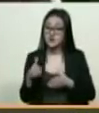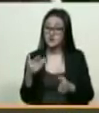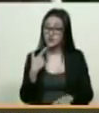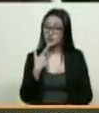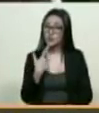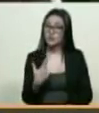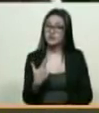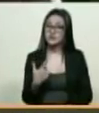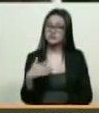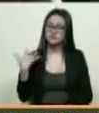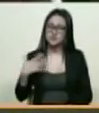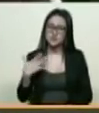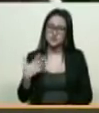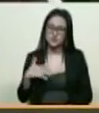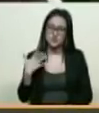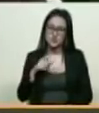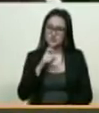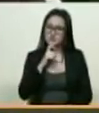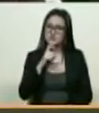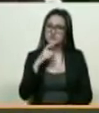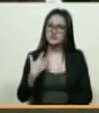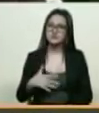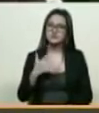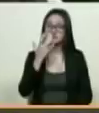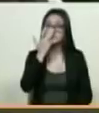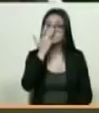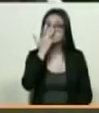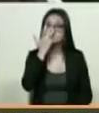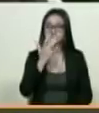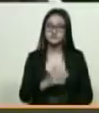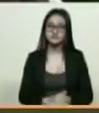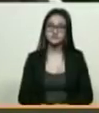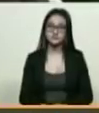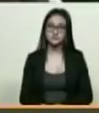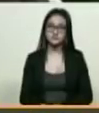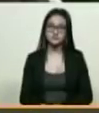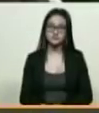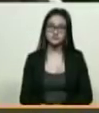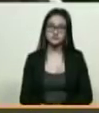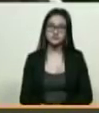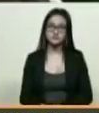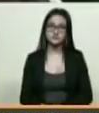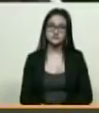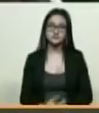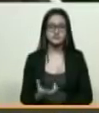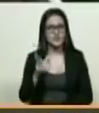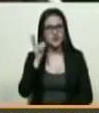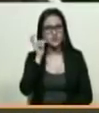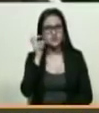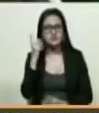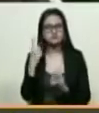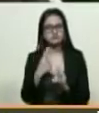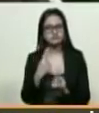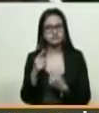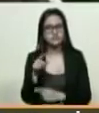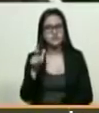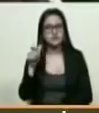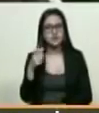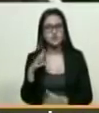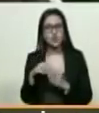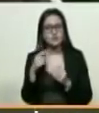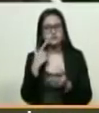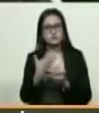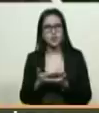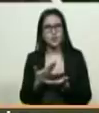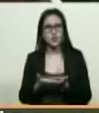fueron arduas y multitudinarias encuentros, nos escucharon uno a uno todos los planteamientos